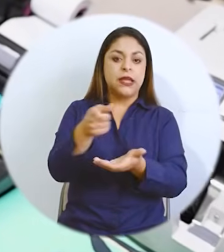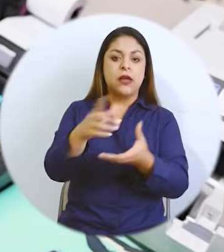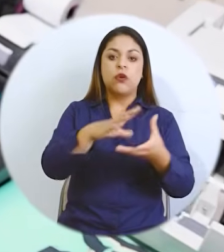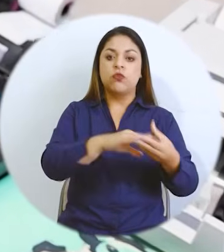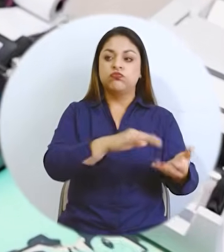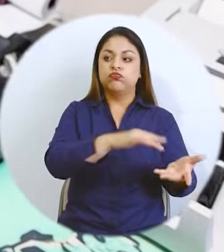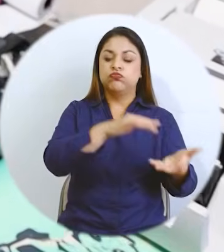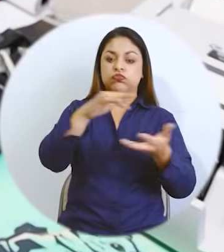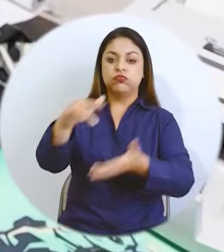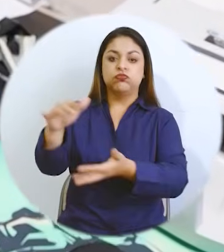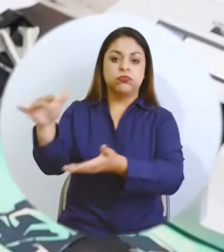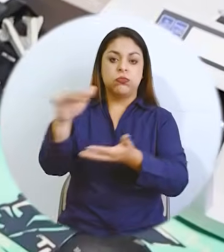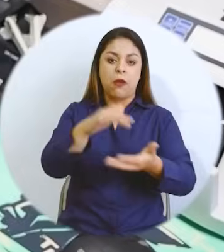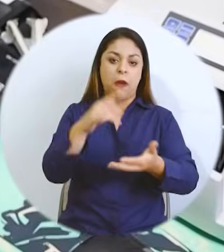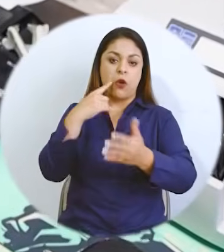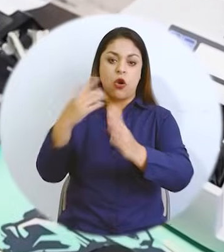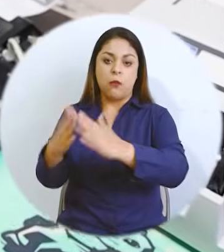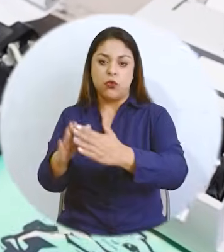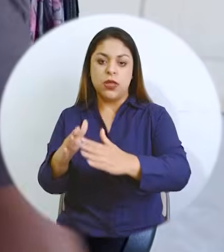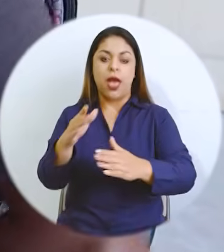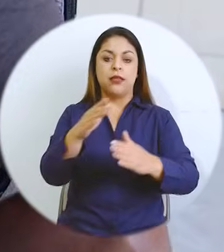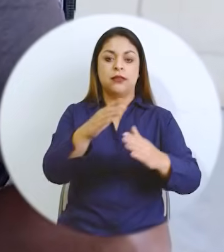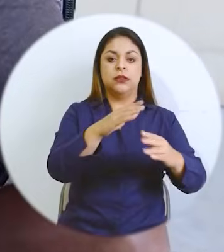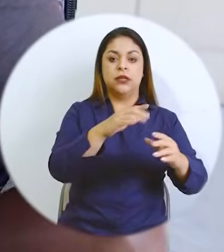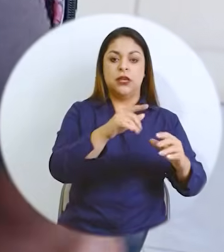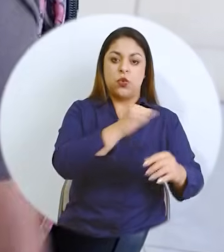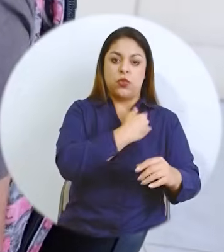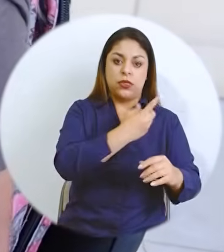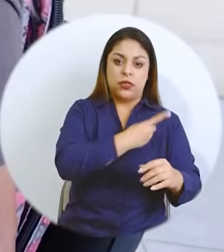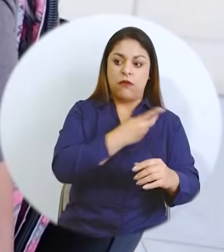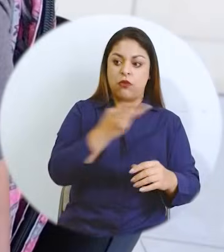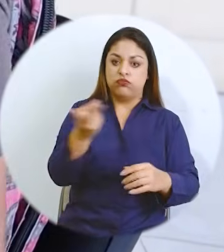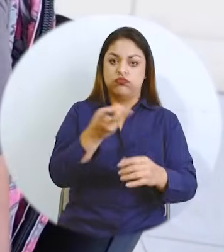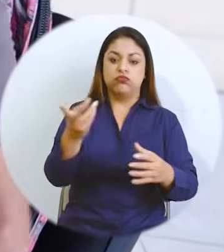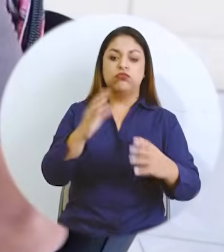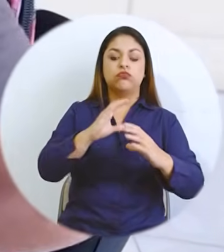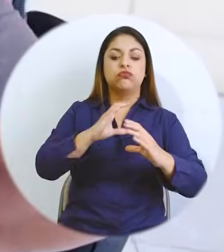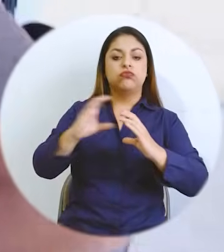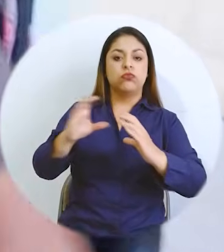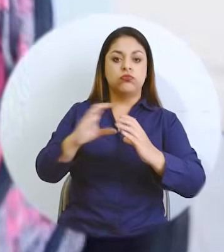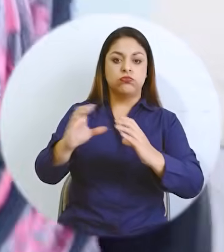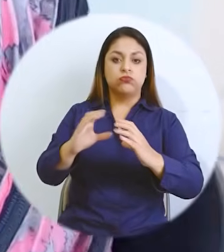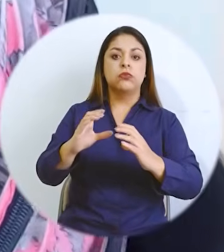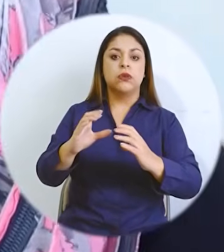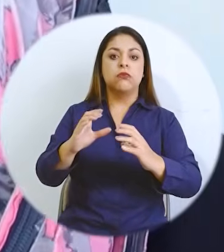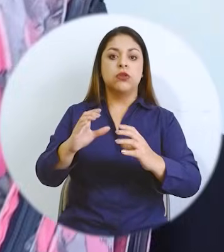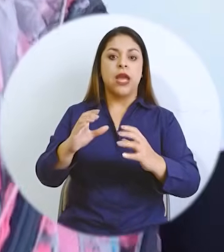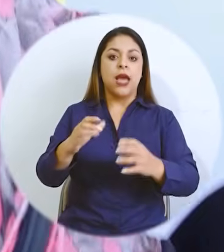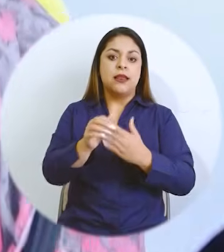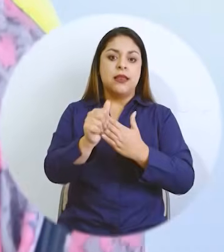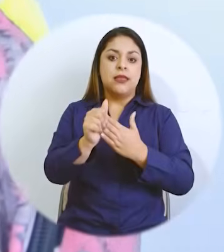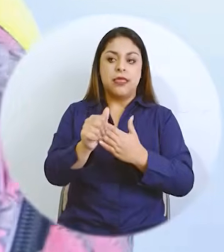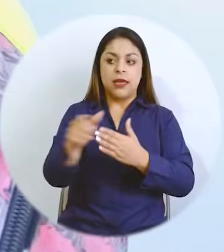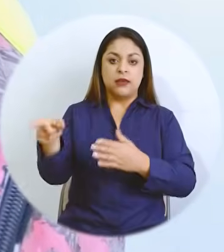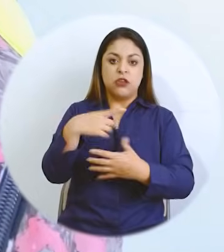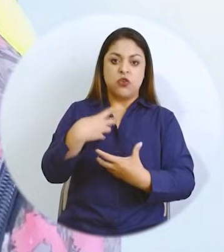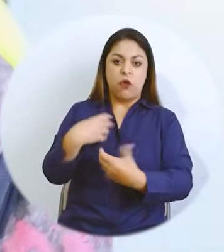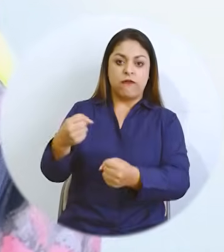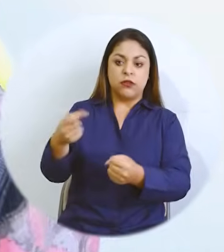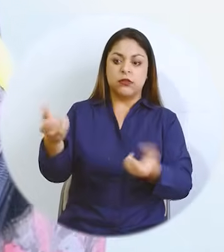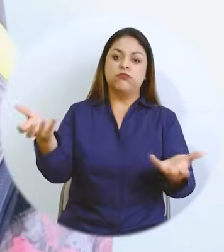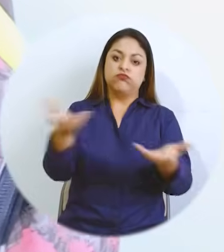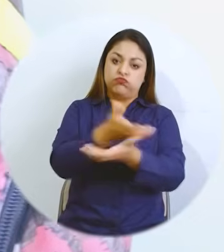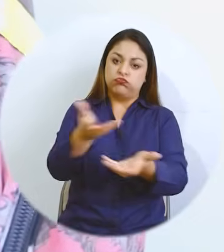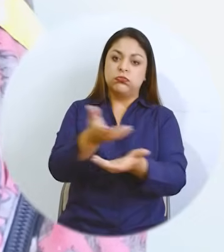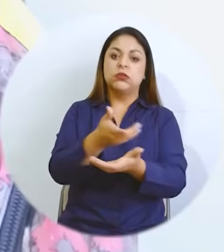aquellas personas que confiaron en ellos en las diferentes asambleas ordinarias para ponerlos a liderar las juntas directivas. Y recordemos que en este